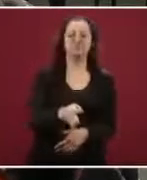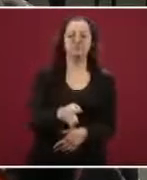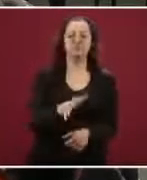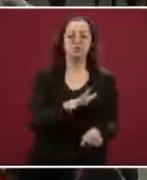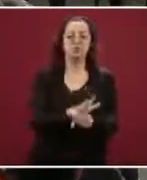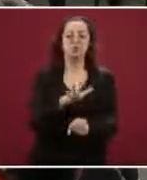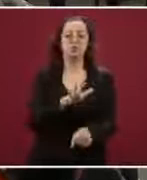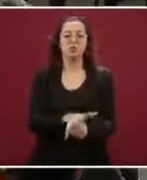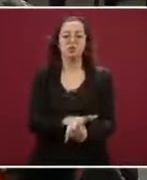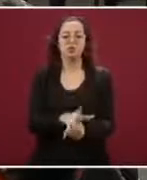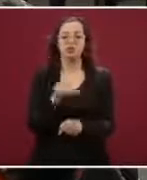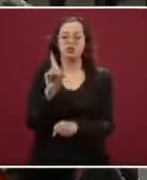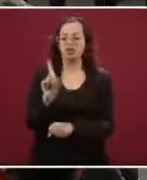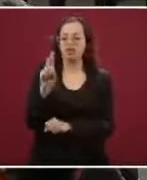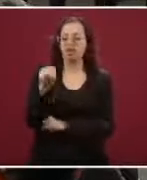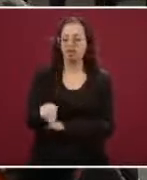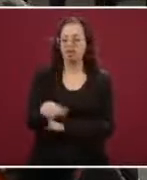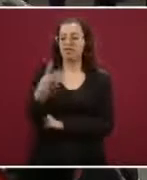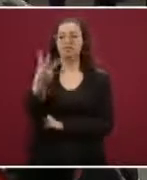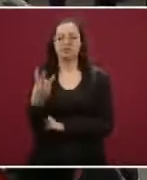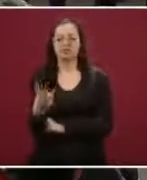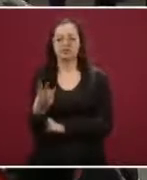es el DN3.